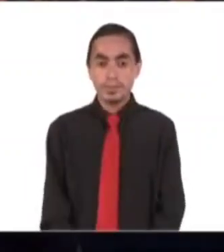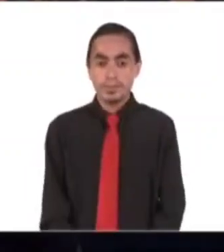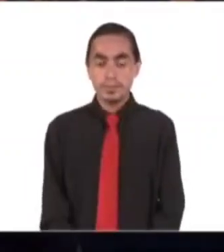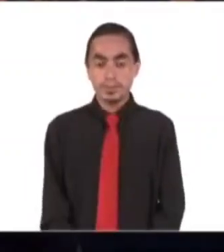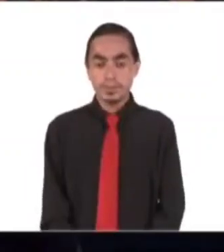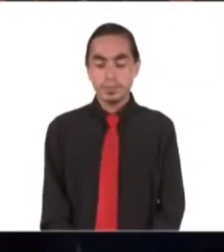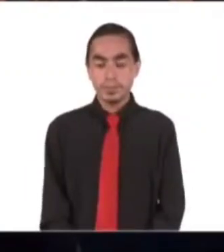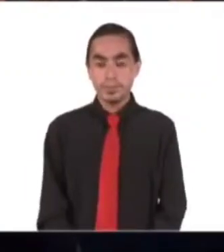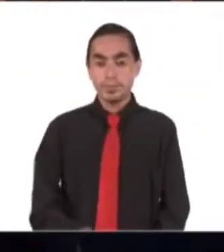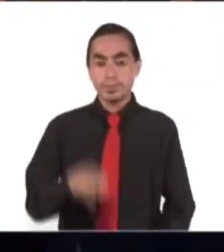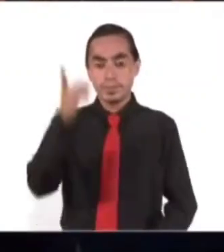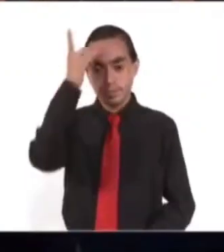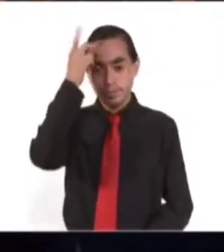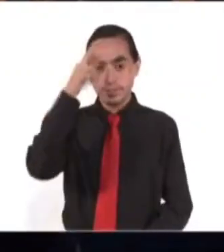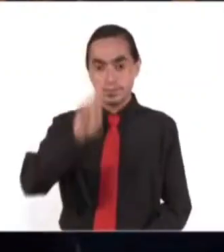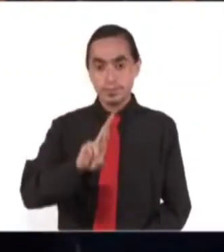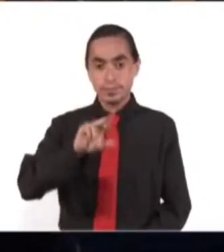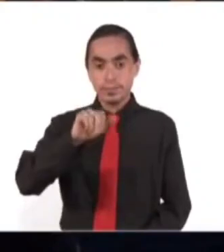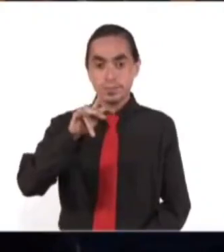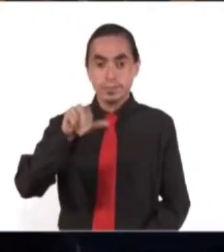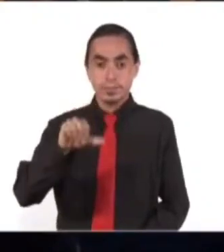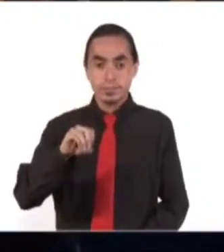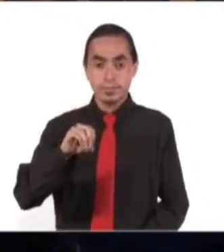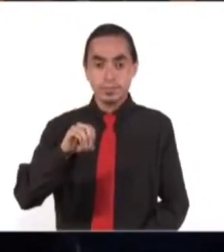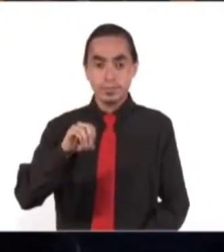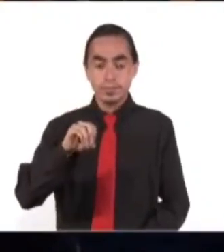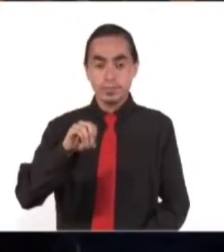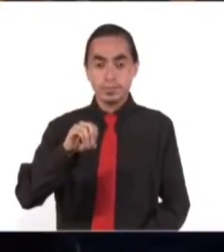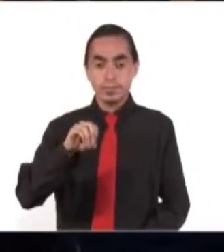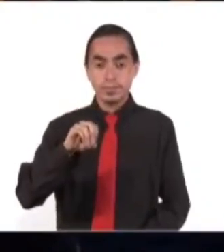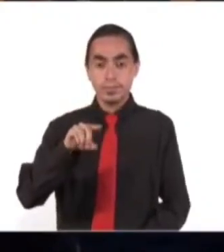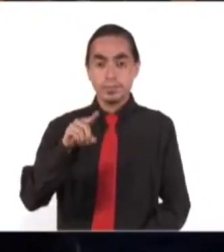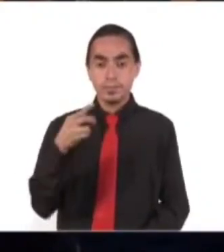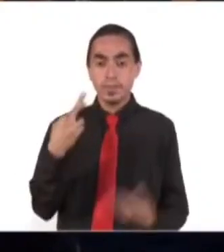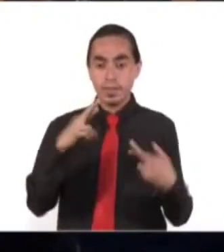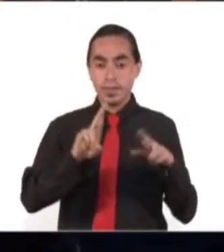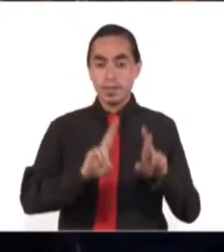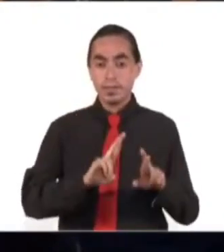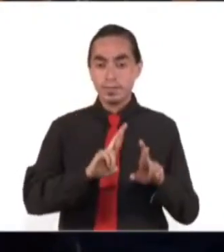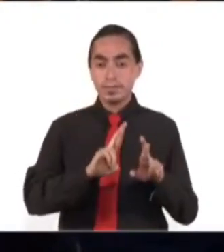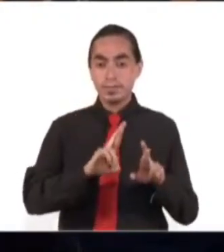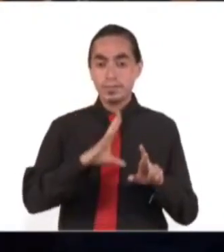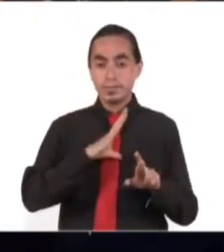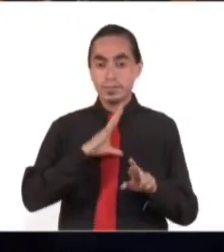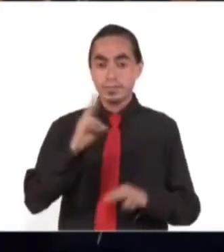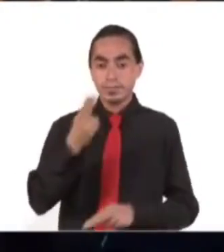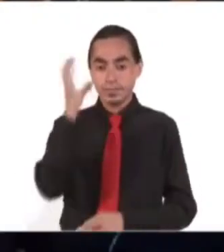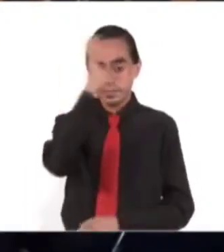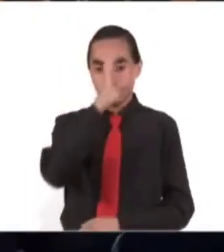El doctor Alipio Calles, académico de la Facultad de Ciencias de la UNAM.